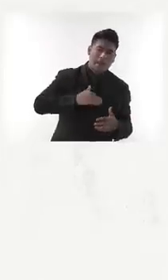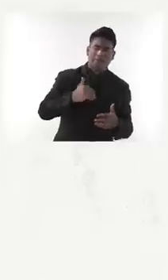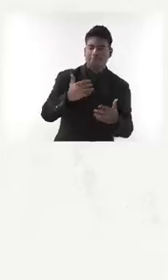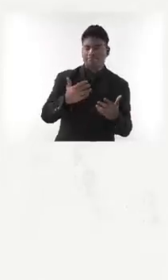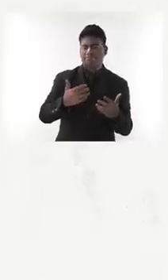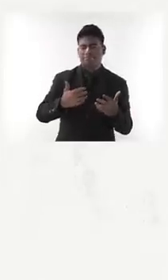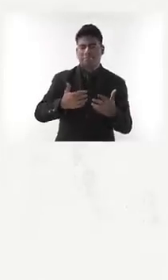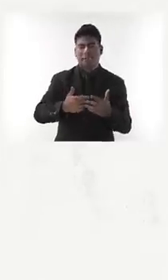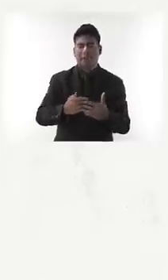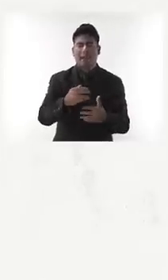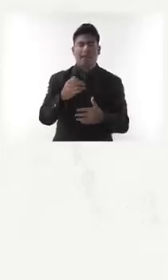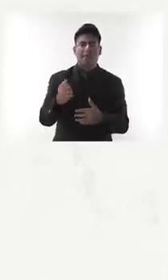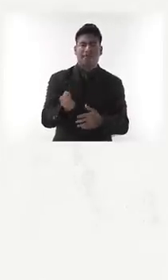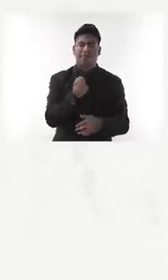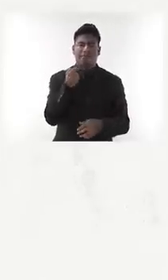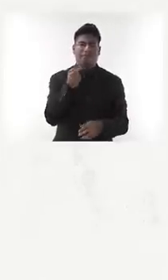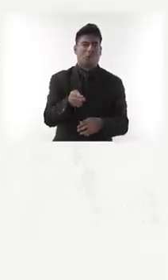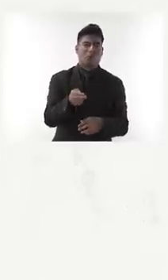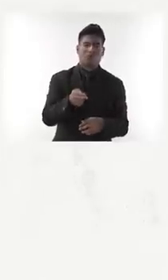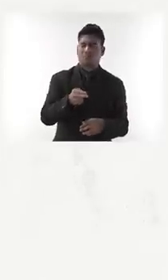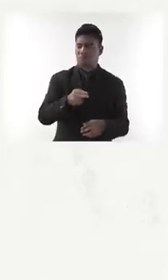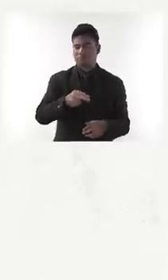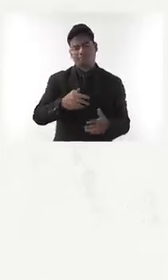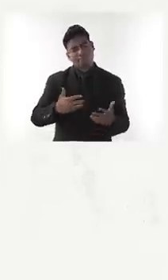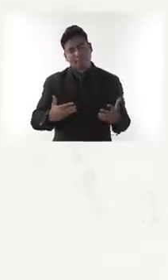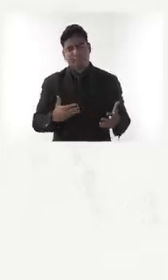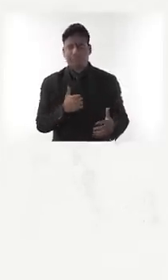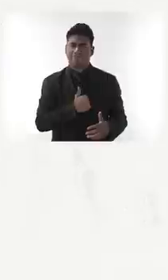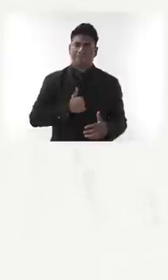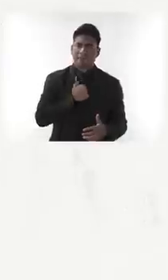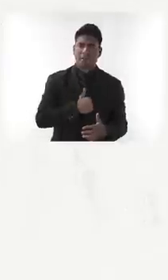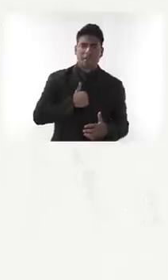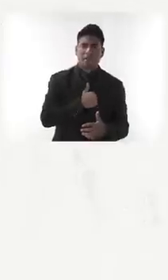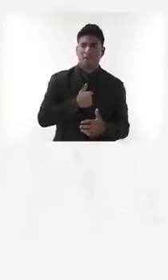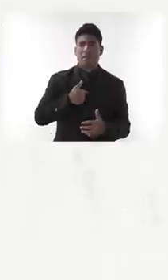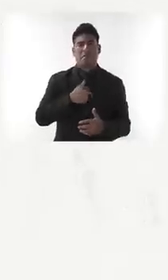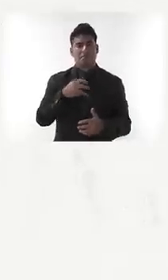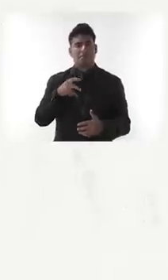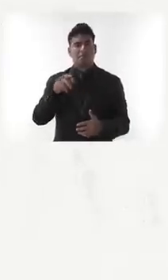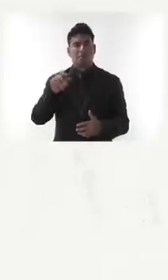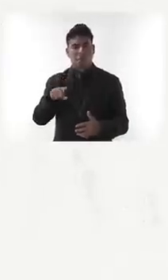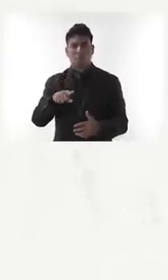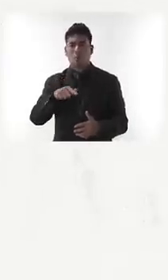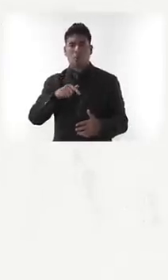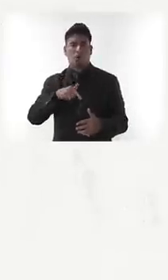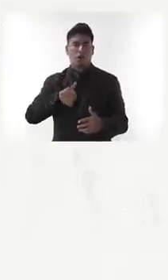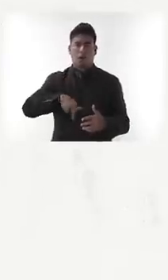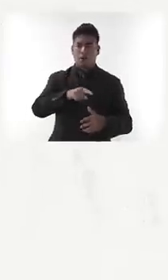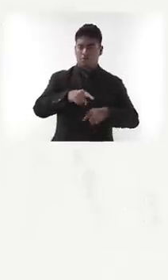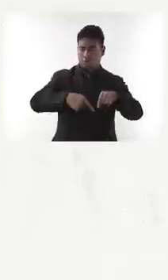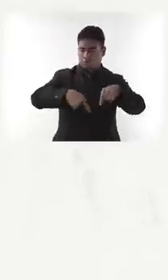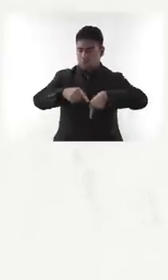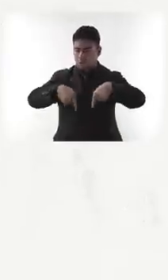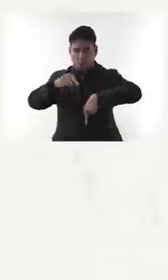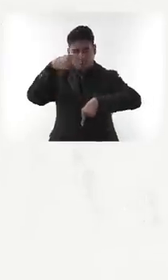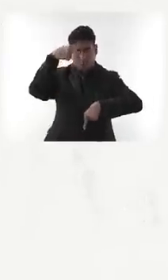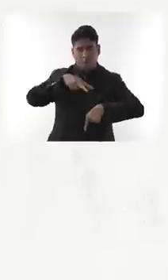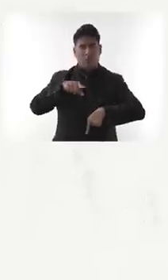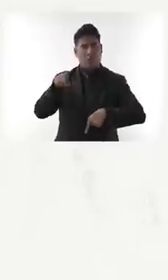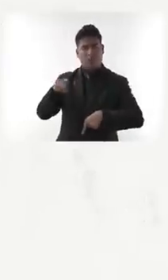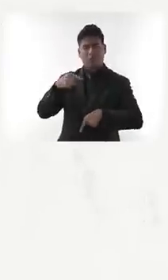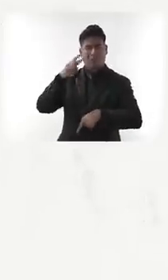manera él estará apoyando todas las decisiones que tomemos a nivel del fútbol mexicano.